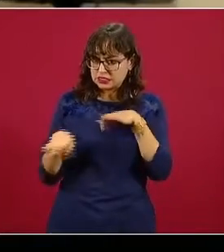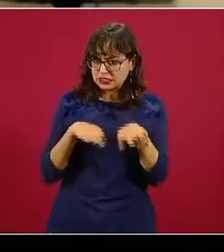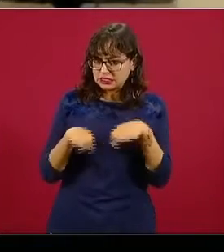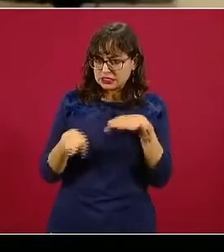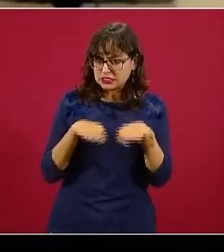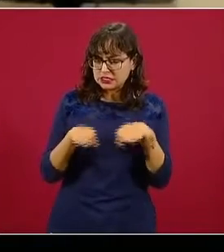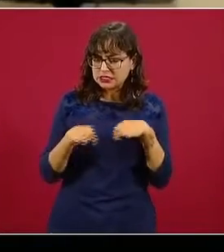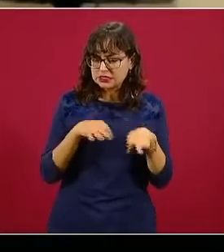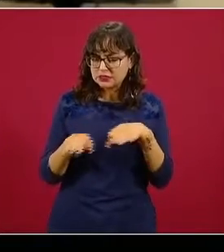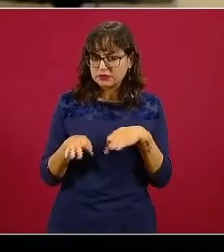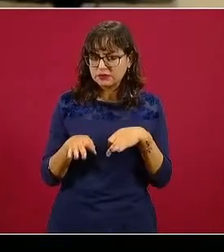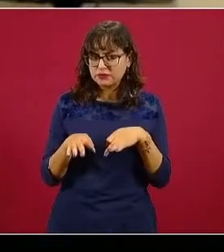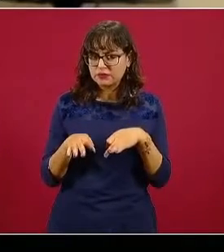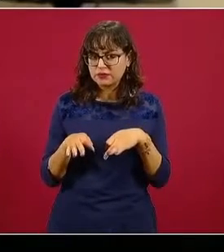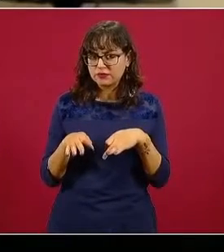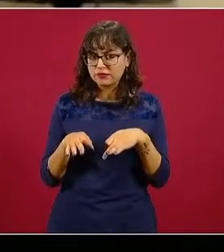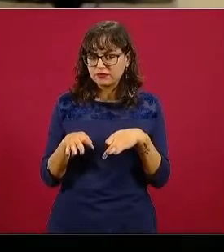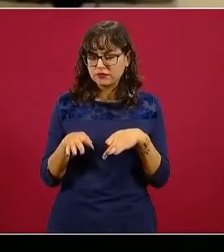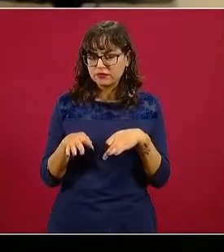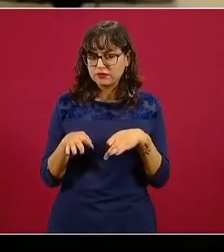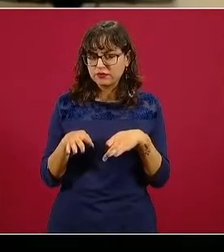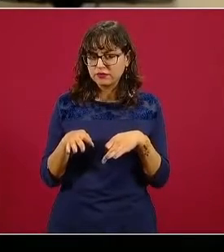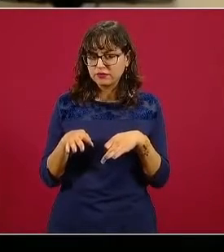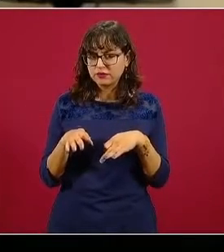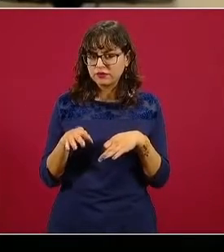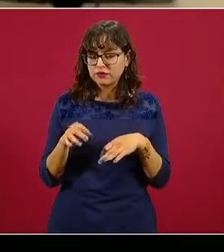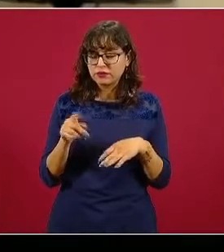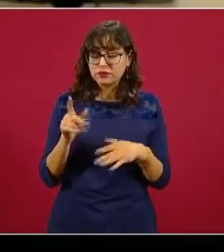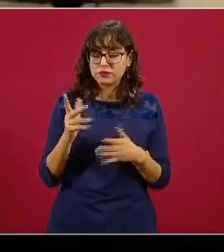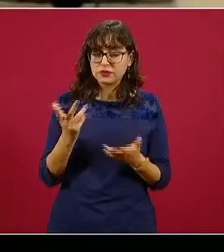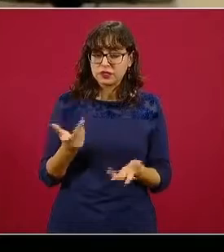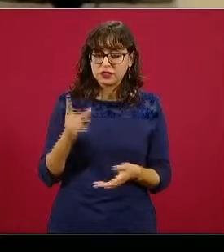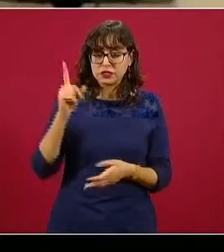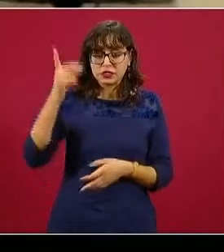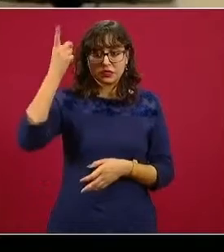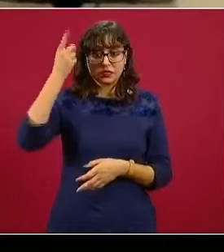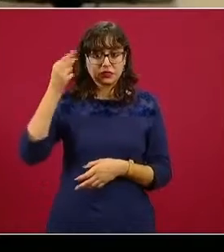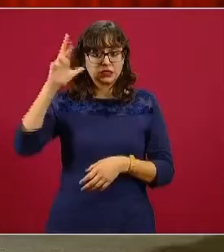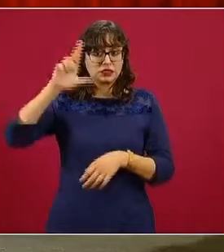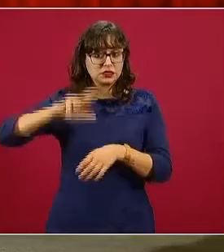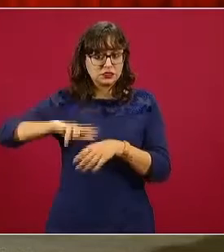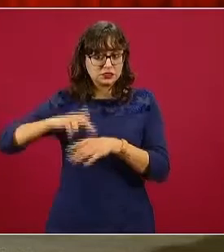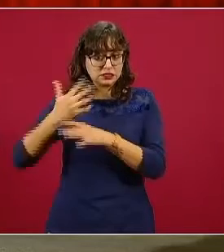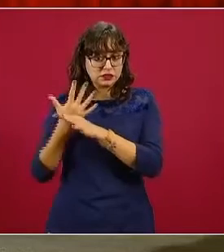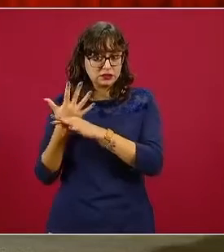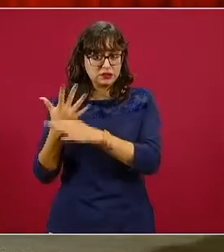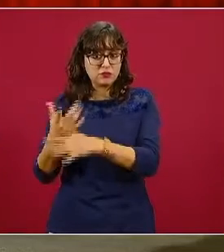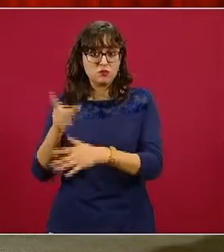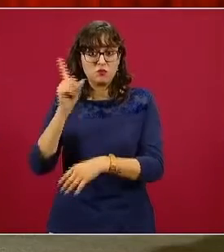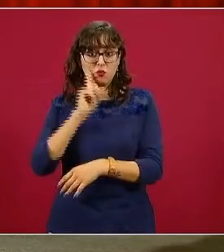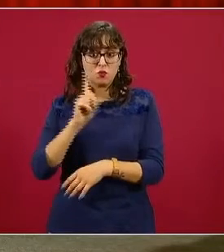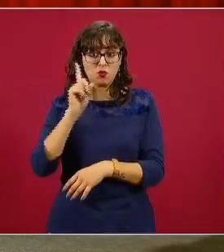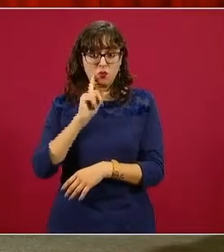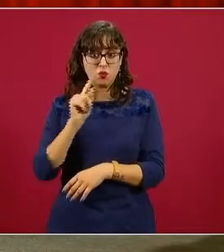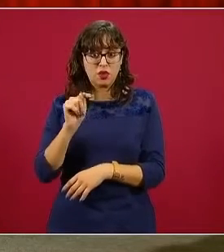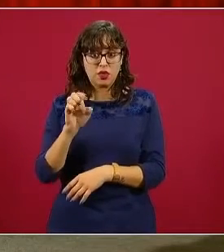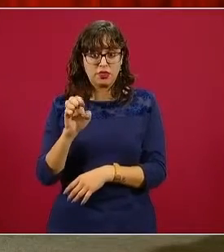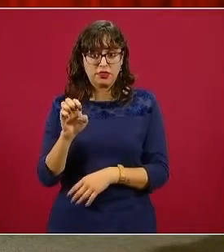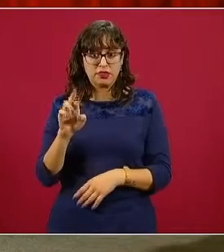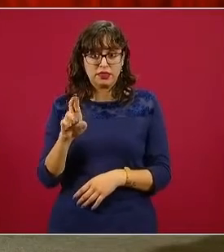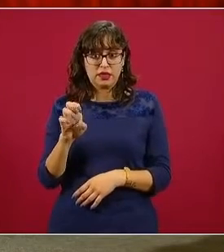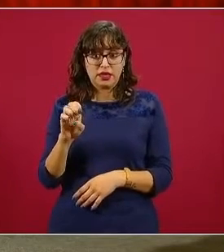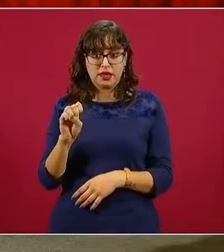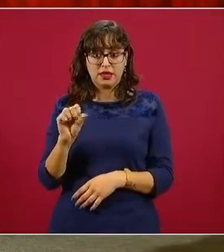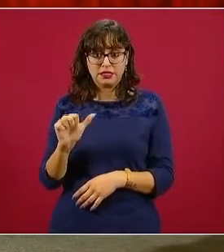científico, según las declaraciones de la rectora, la doctora Teresa García